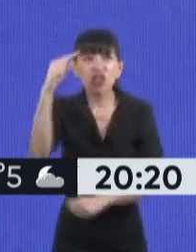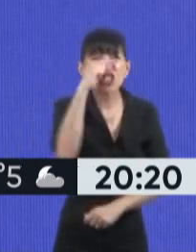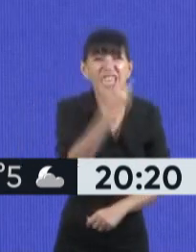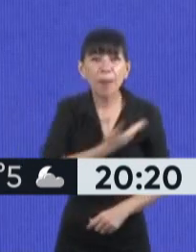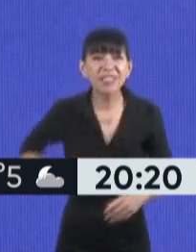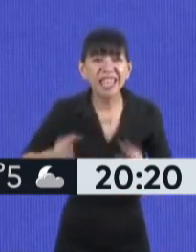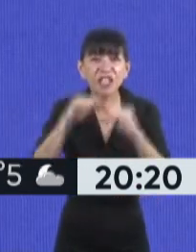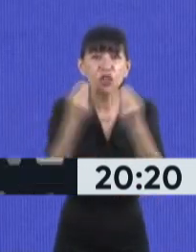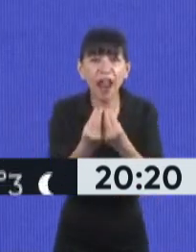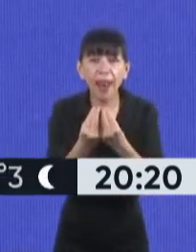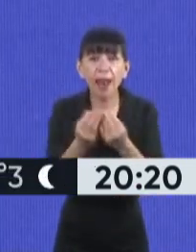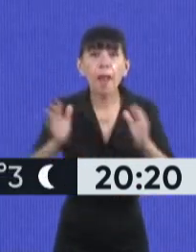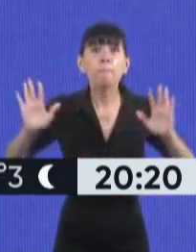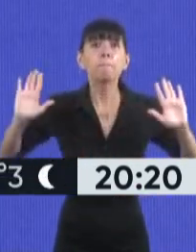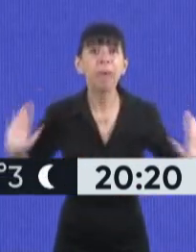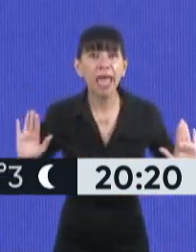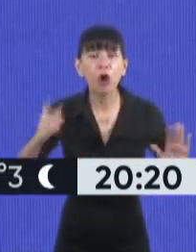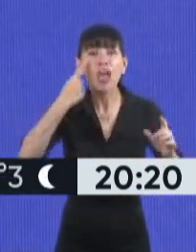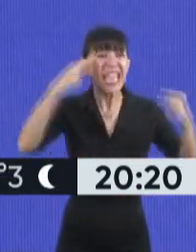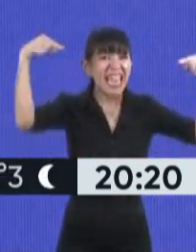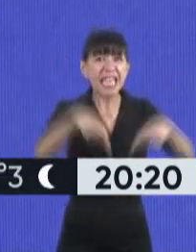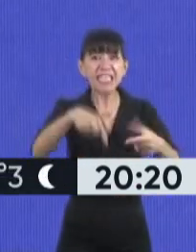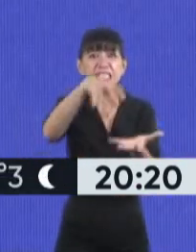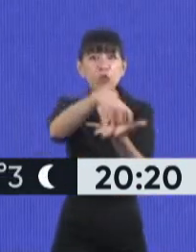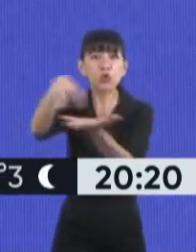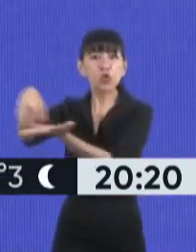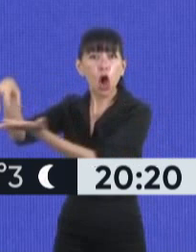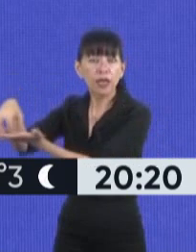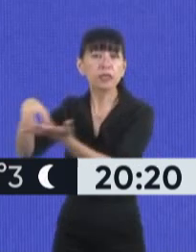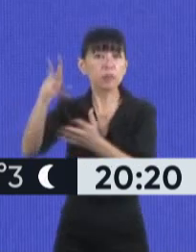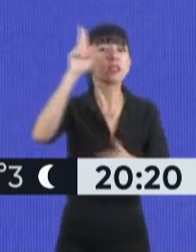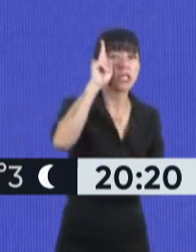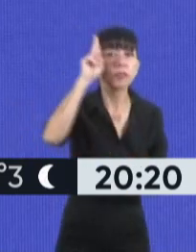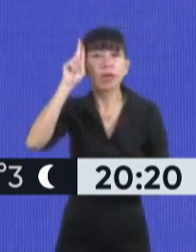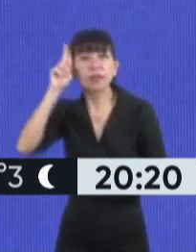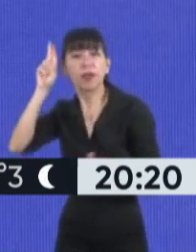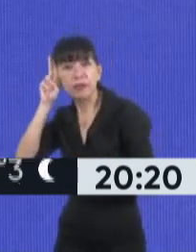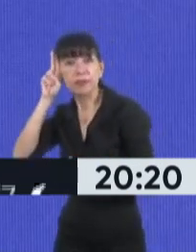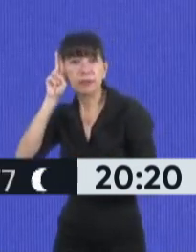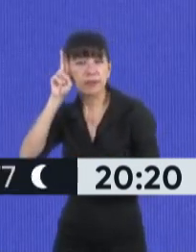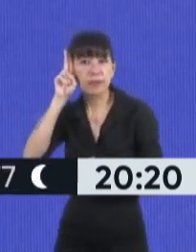la institucionalidad nunca se rompió. Y la democracia nunca se rompió.